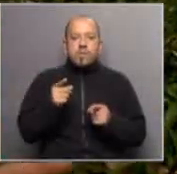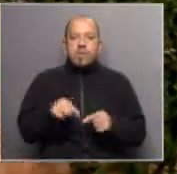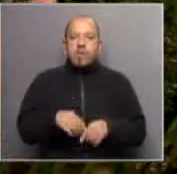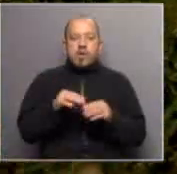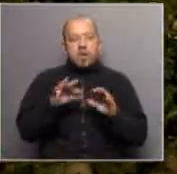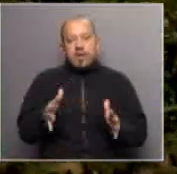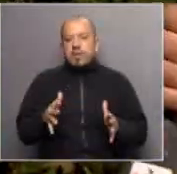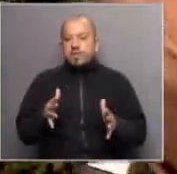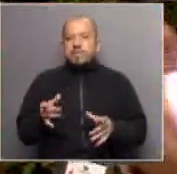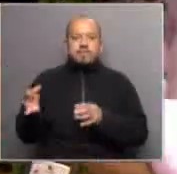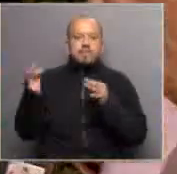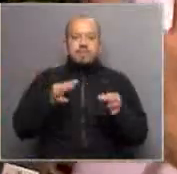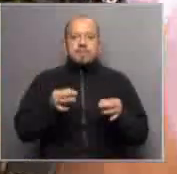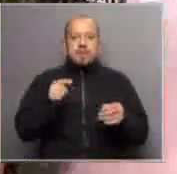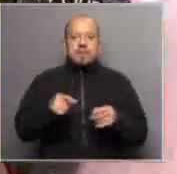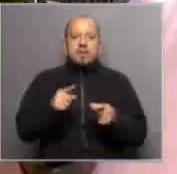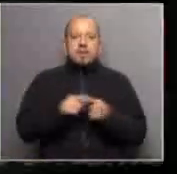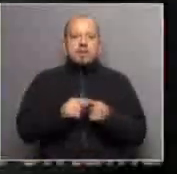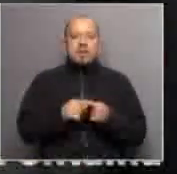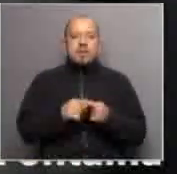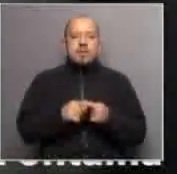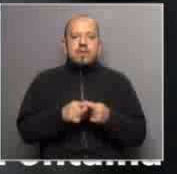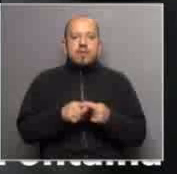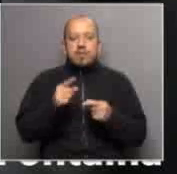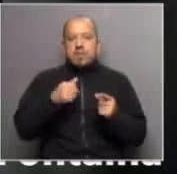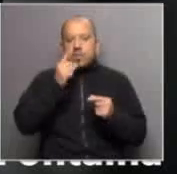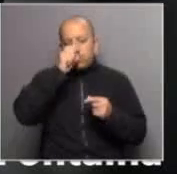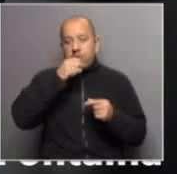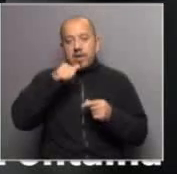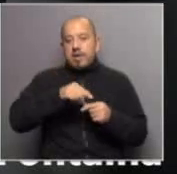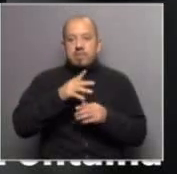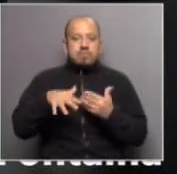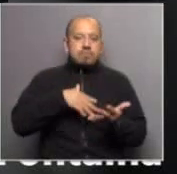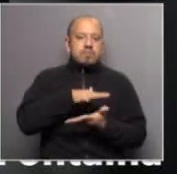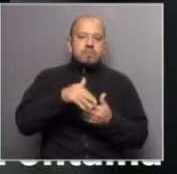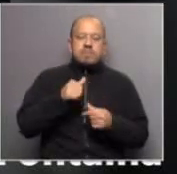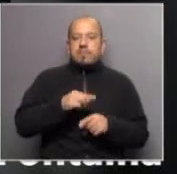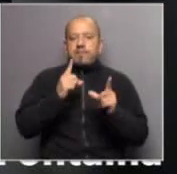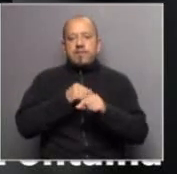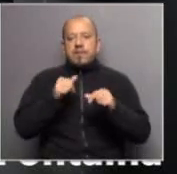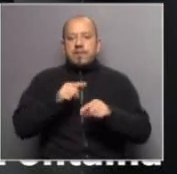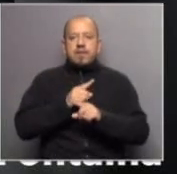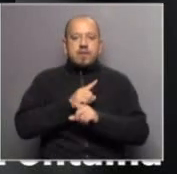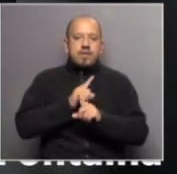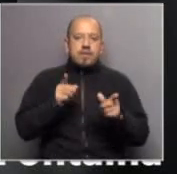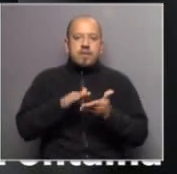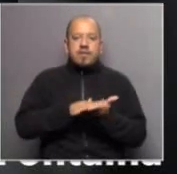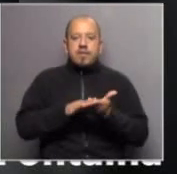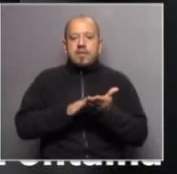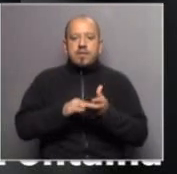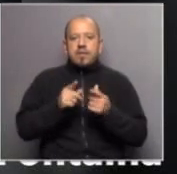enloquecieron. Era como si hubiera llegado... Una vida social acá que en Buenos Aires. Exactamente. Lo enloquecieron y bueno, no terminó nada. Habrá ahí, no sé, nada. Se cree que estuvo